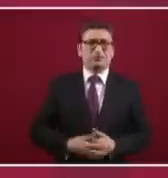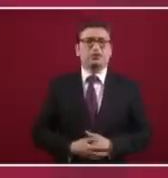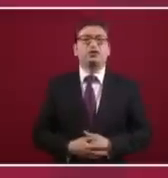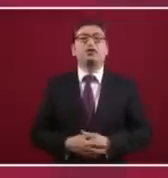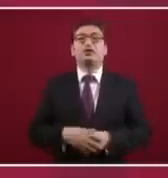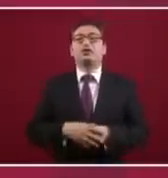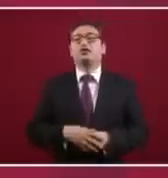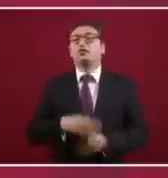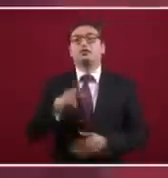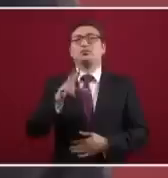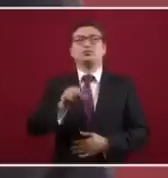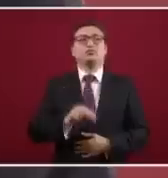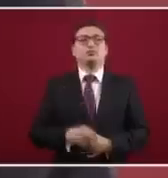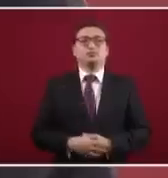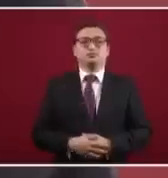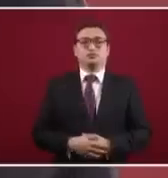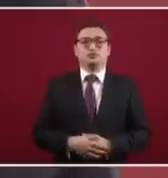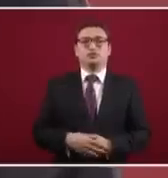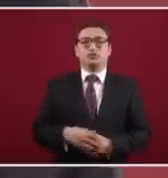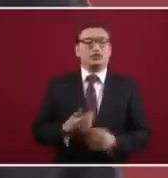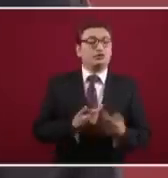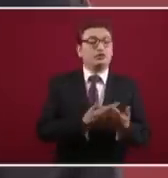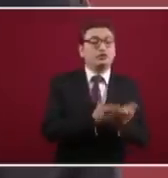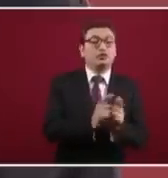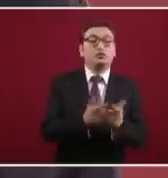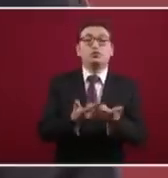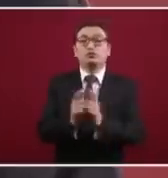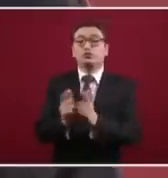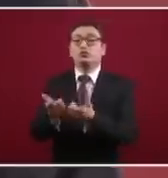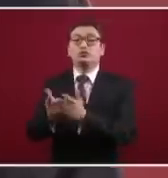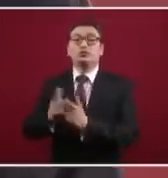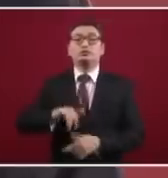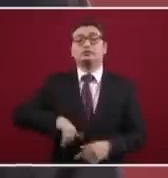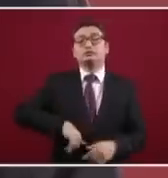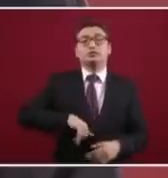no de los grupos de intereses creados.